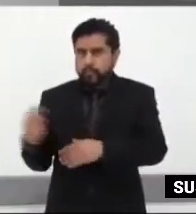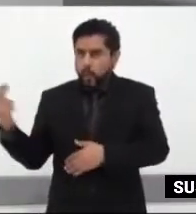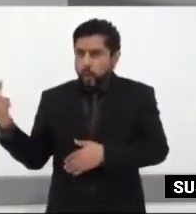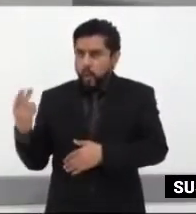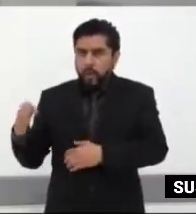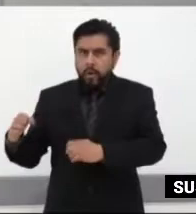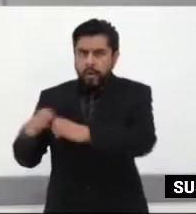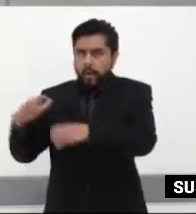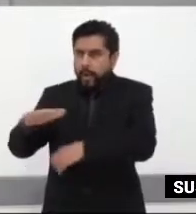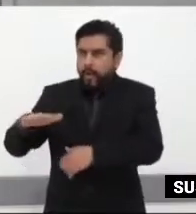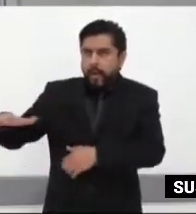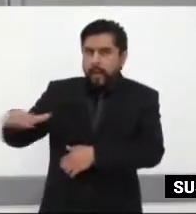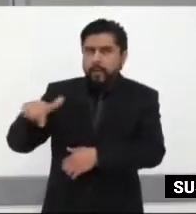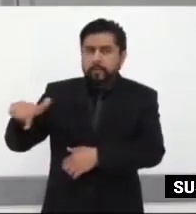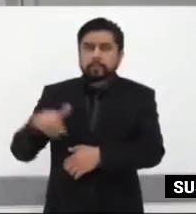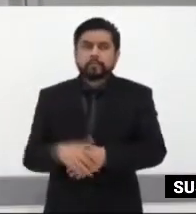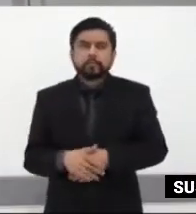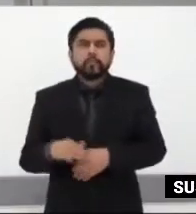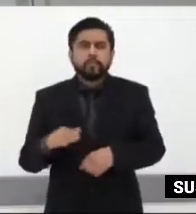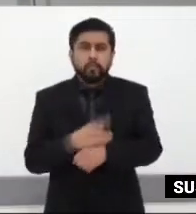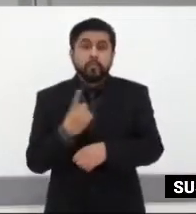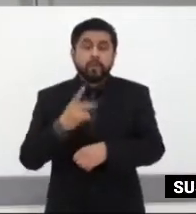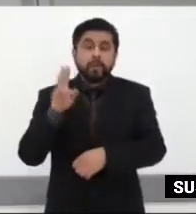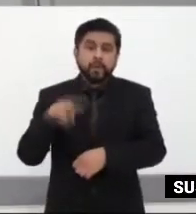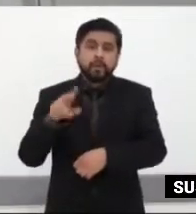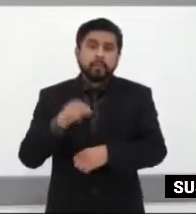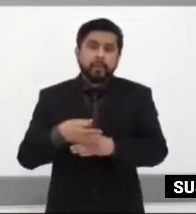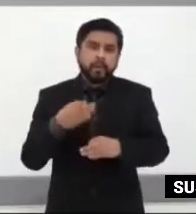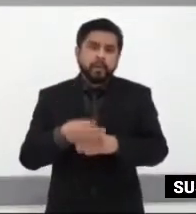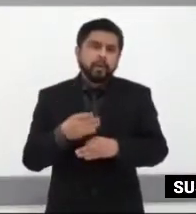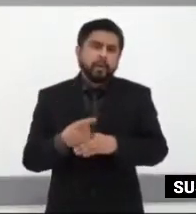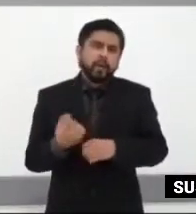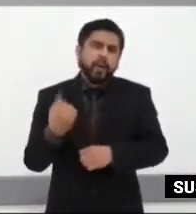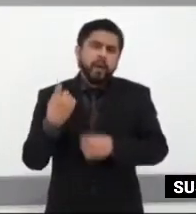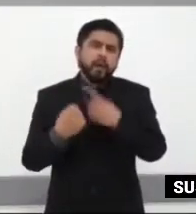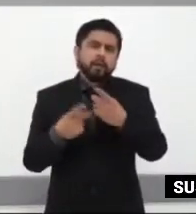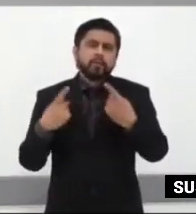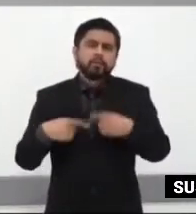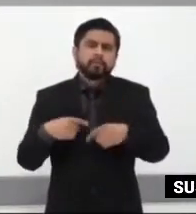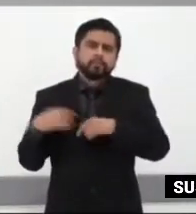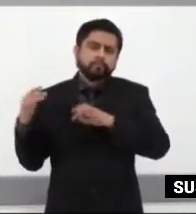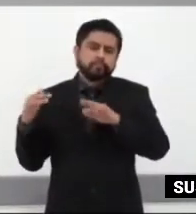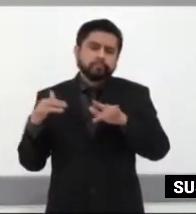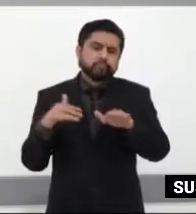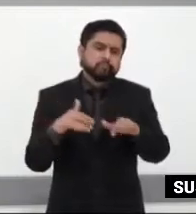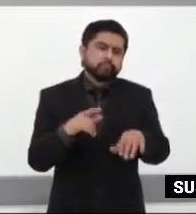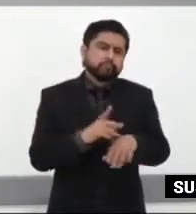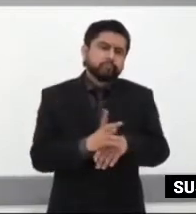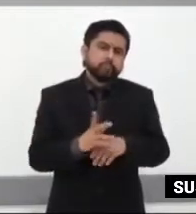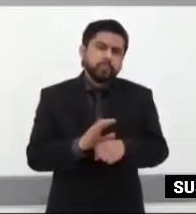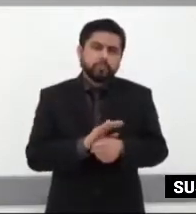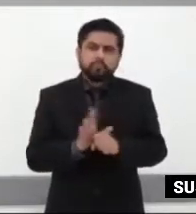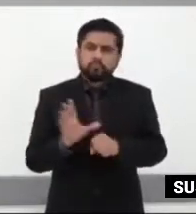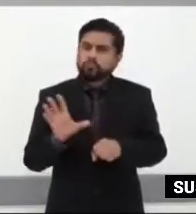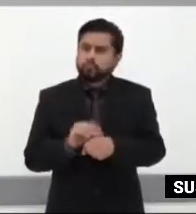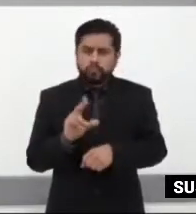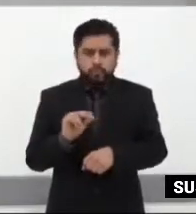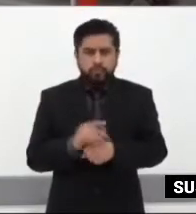quisimos dejar esta área porque nos siguen llegando pacientes que no son COVID y que son de patología médica o